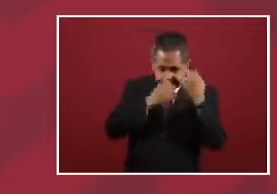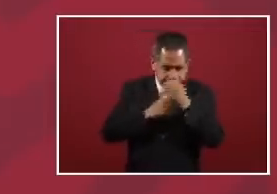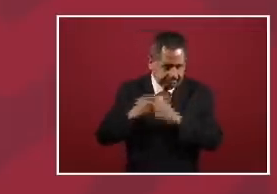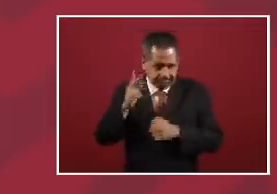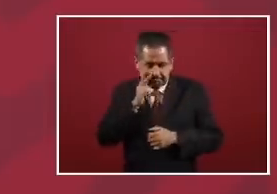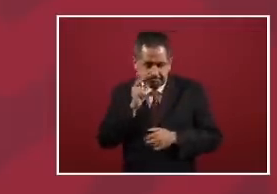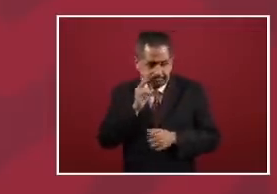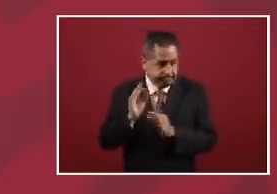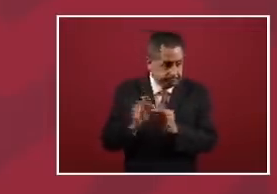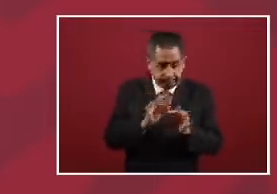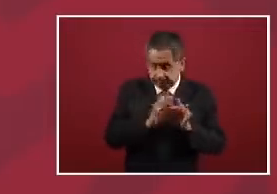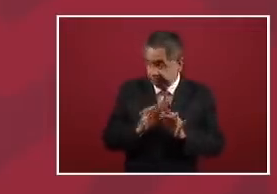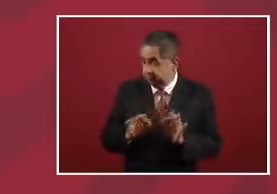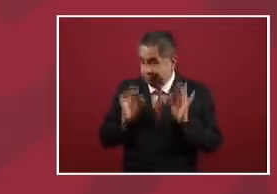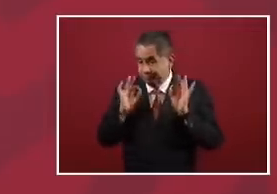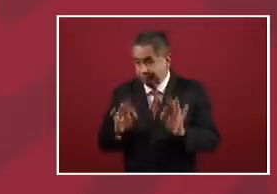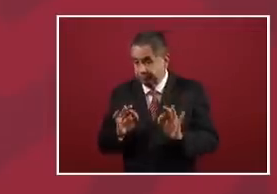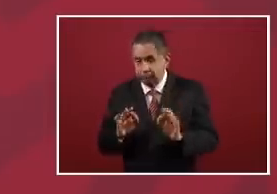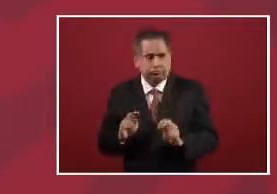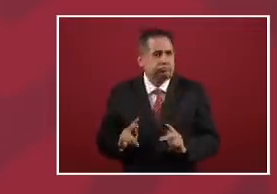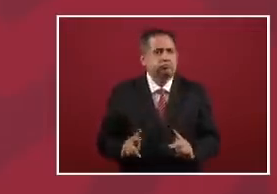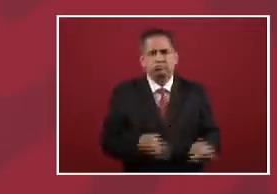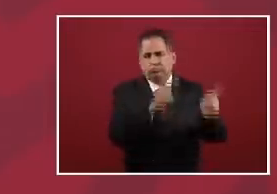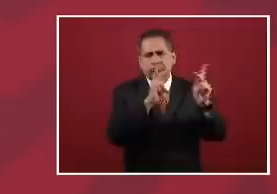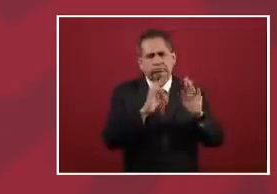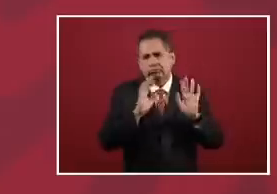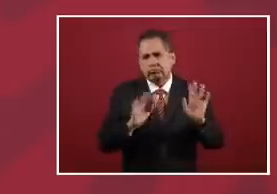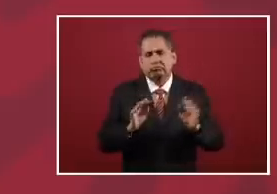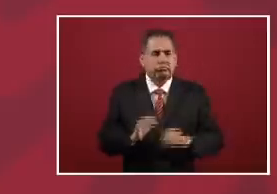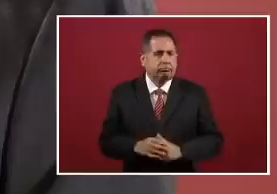esté en buen estado.